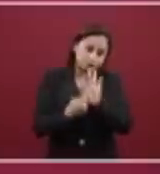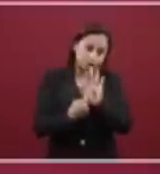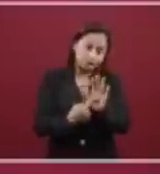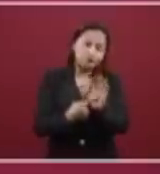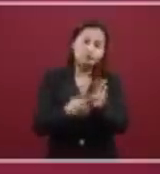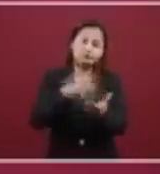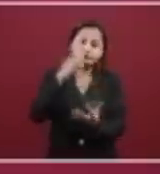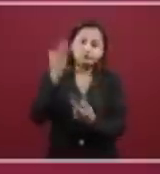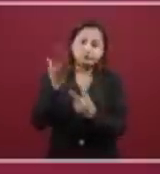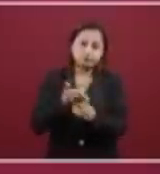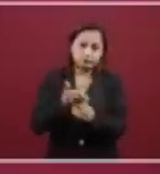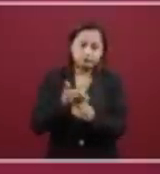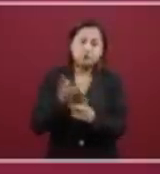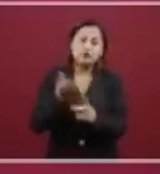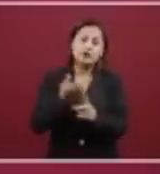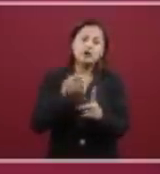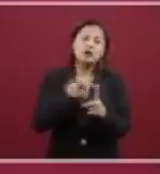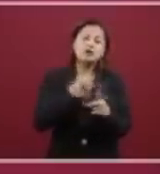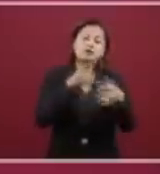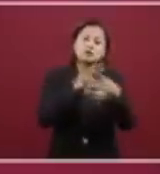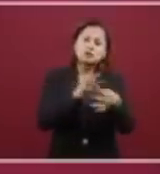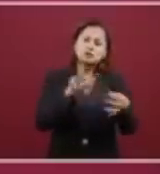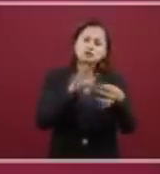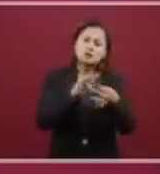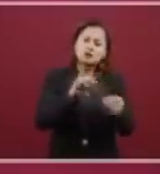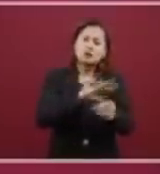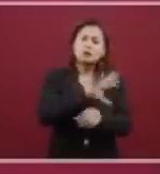visión general abrimos